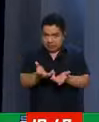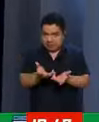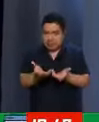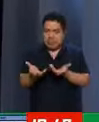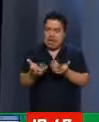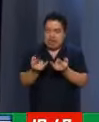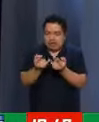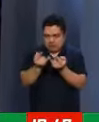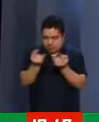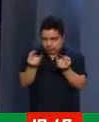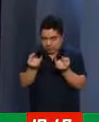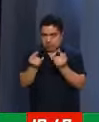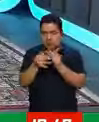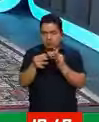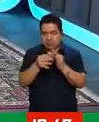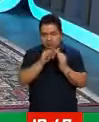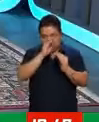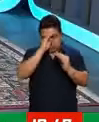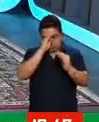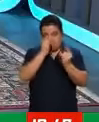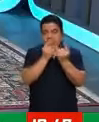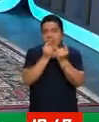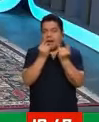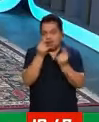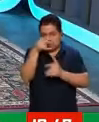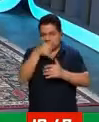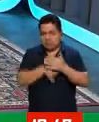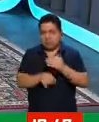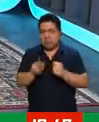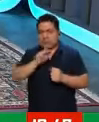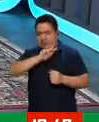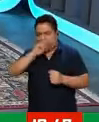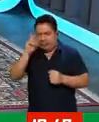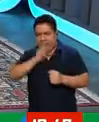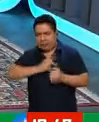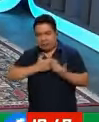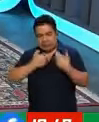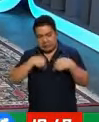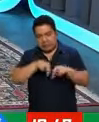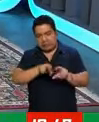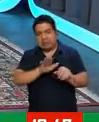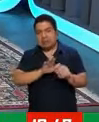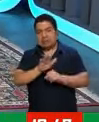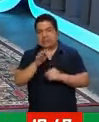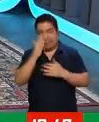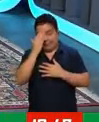las historias, la reflexión. Exacto, la hace en las historias. ¿Qué es lo peor que te toca representar?